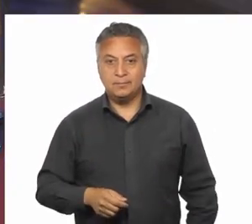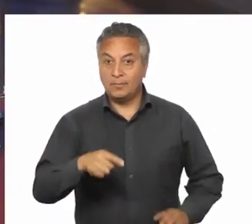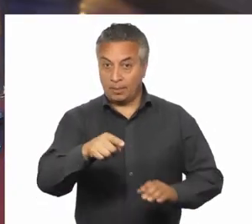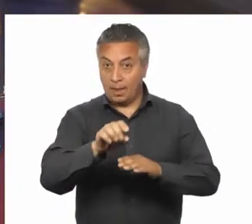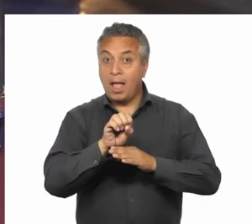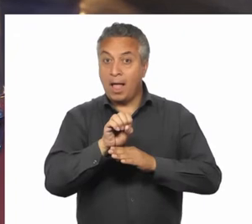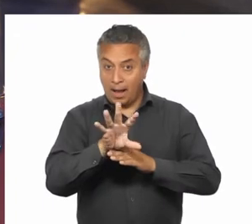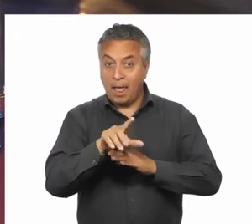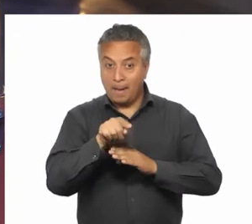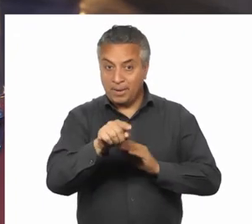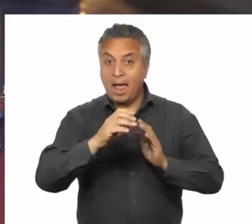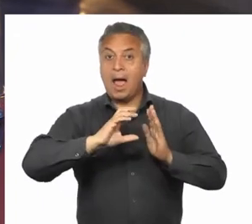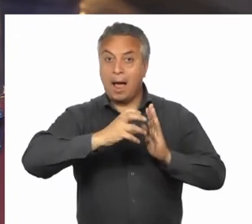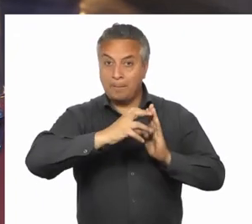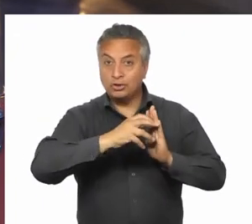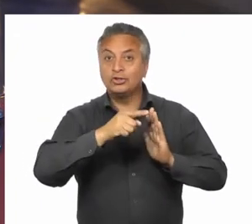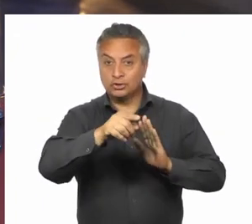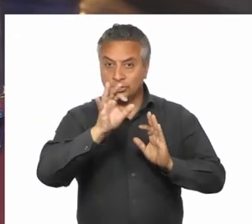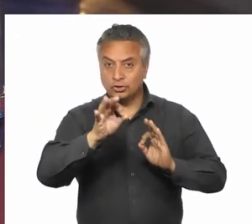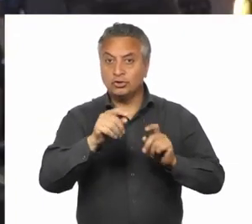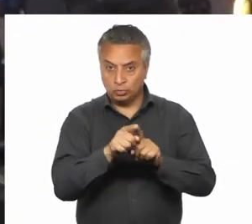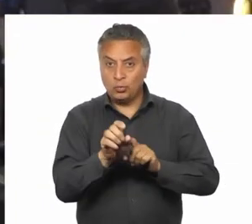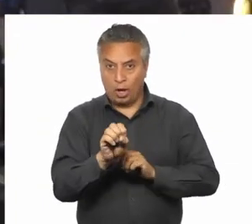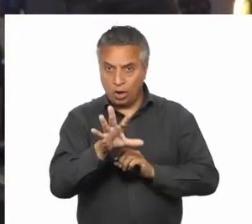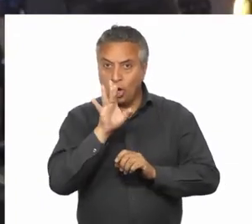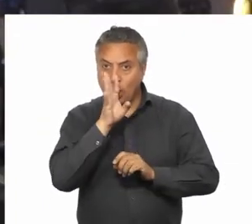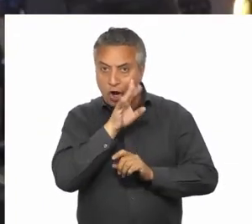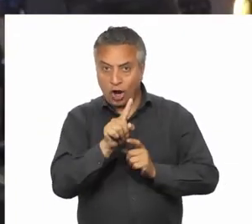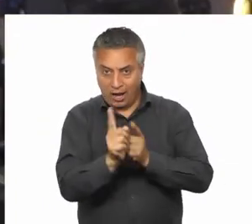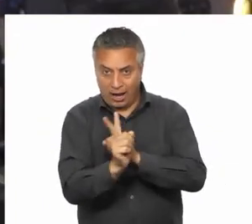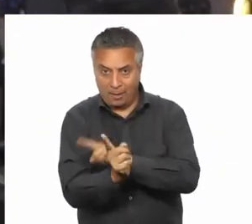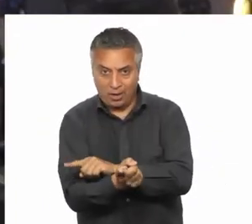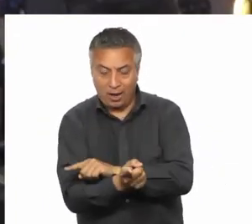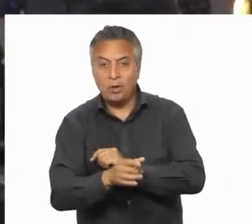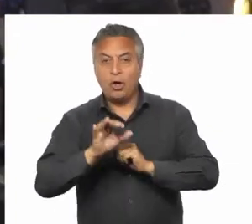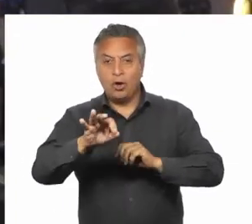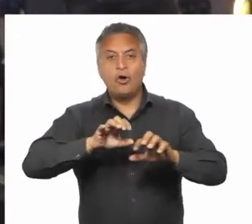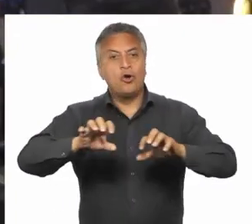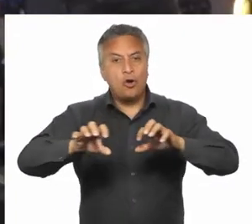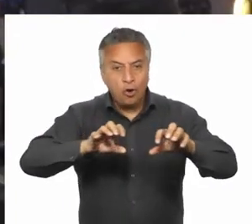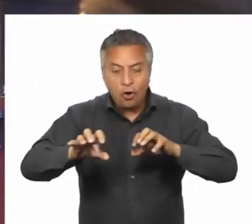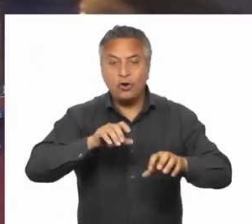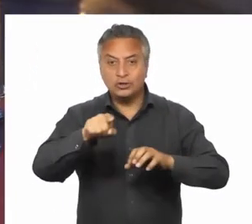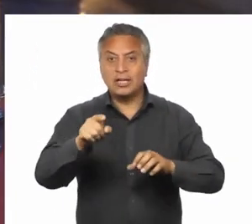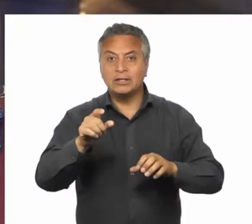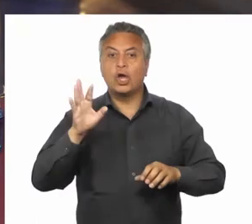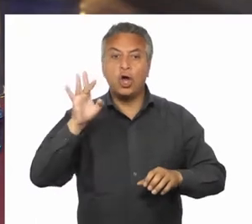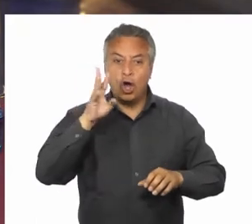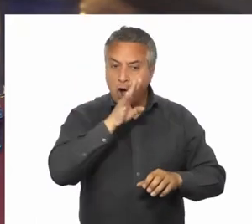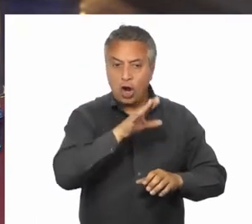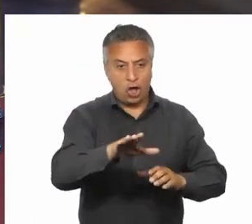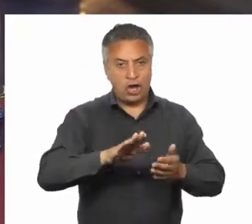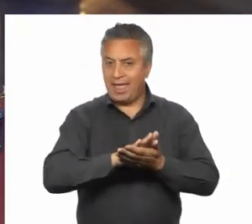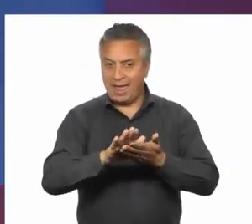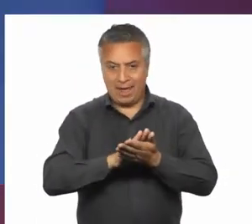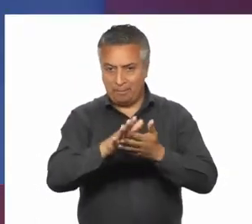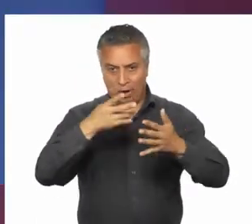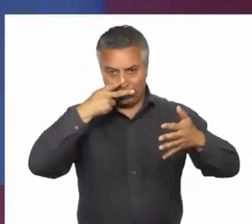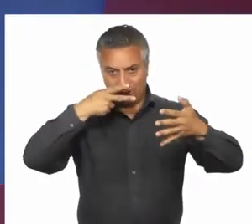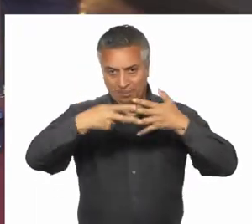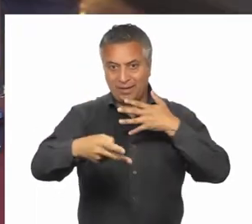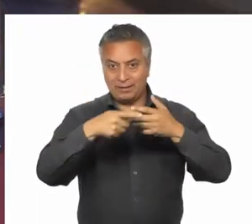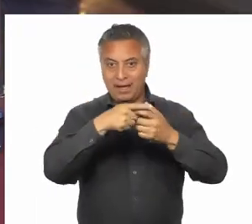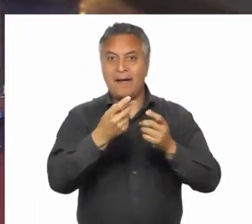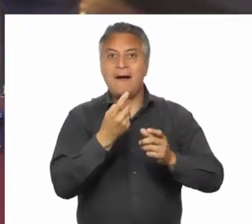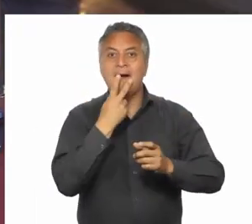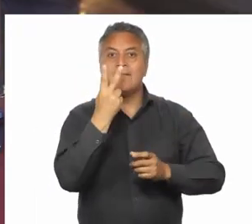La lámpara con la ampolleta de luz programable, objetos transparentes de colores, como por ejemplo,